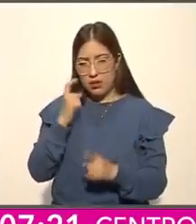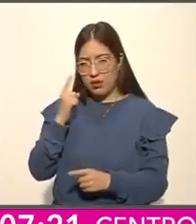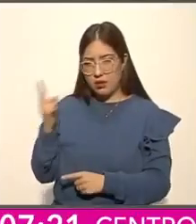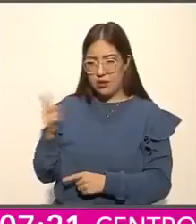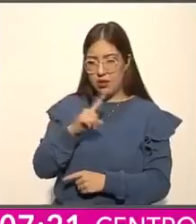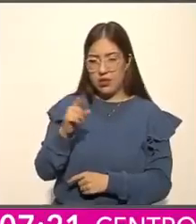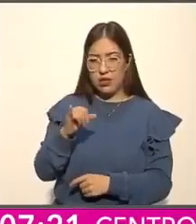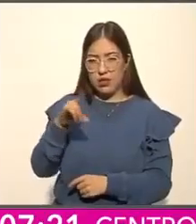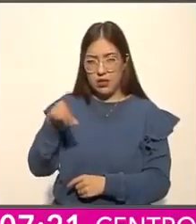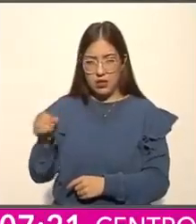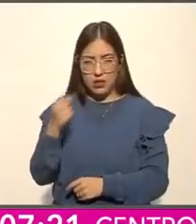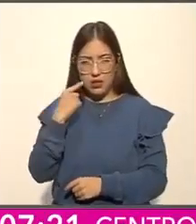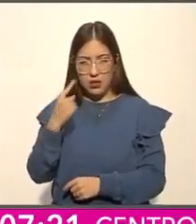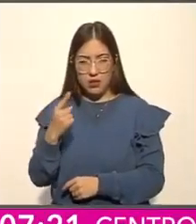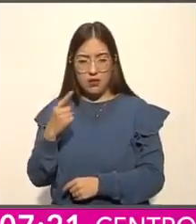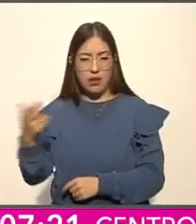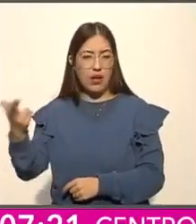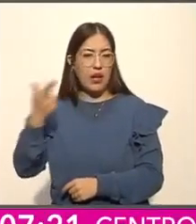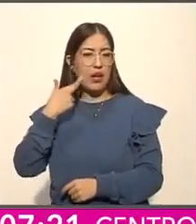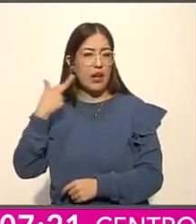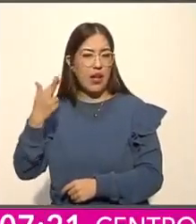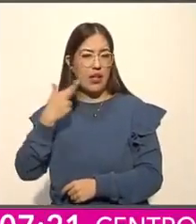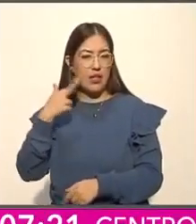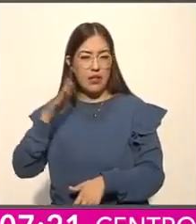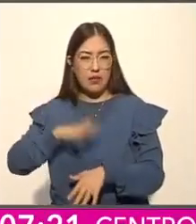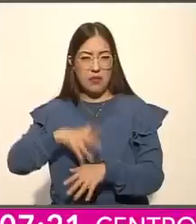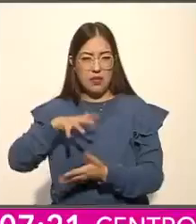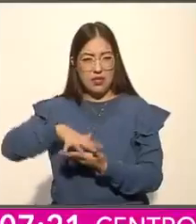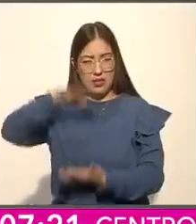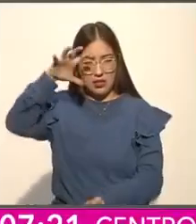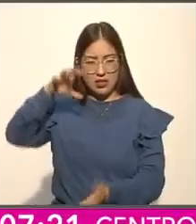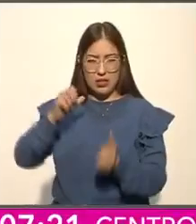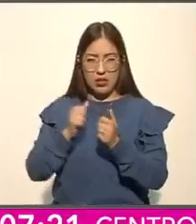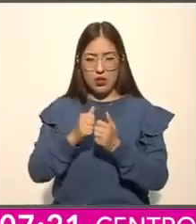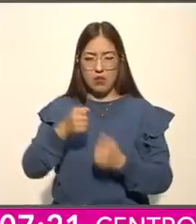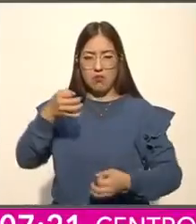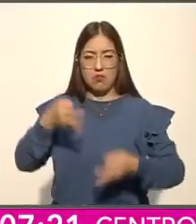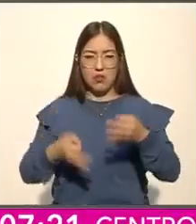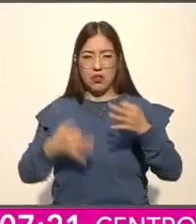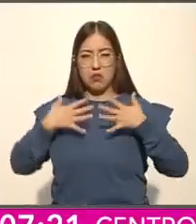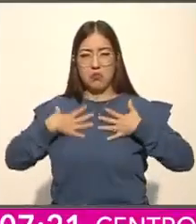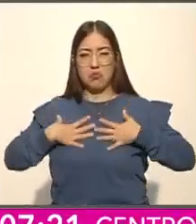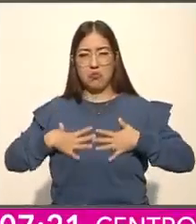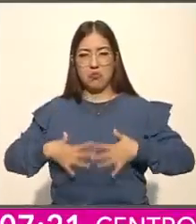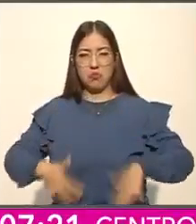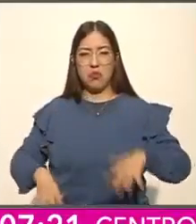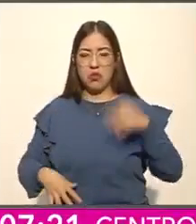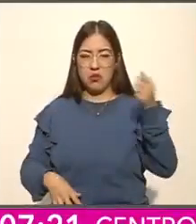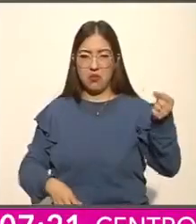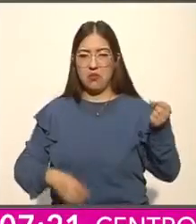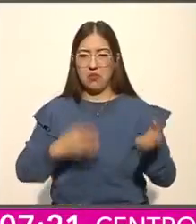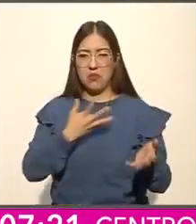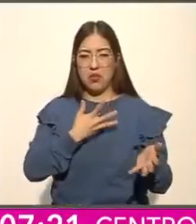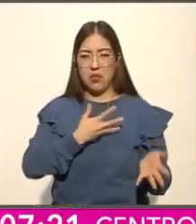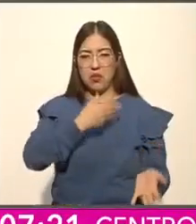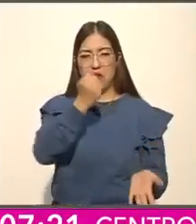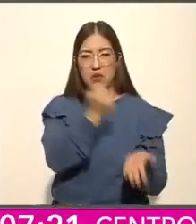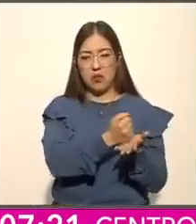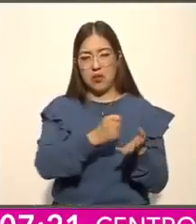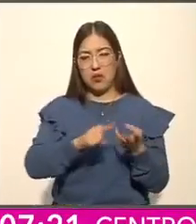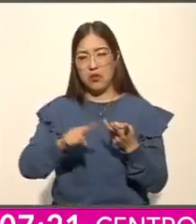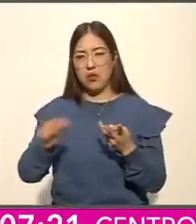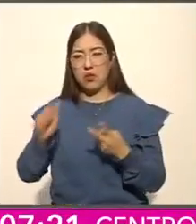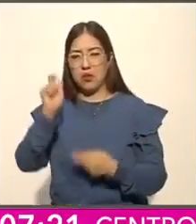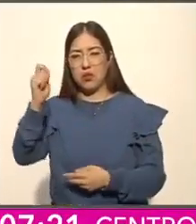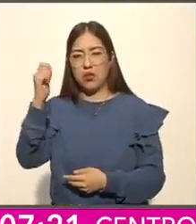una de ellas se ve a una rata gigante vestida de ministra. Con una garra sostiene un mazo de juez y con la otra